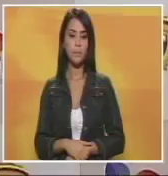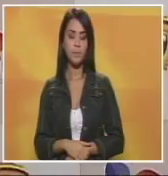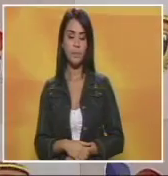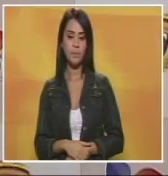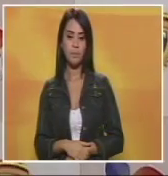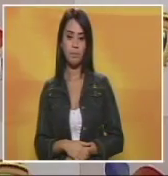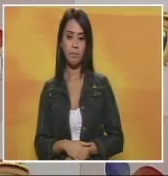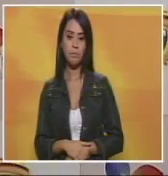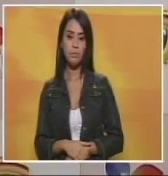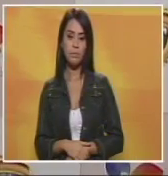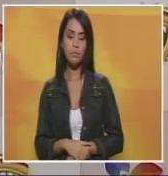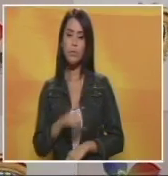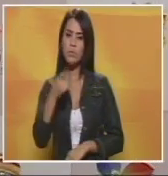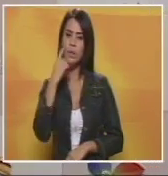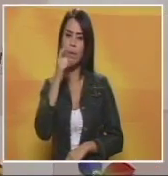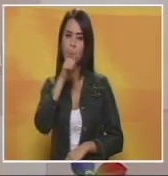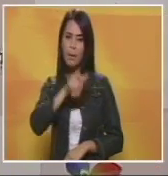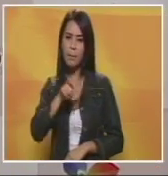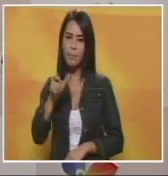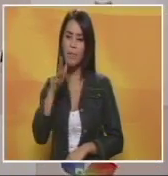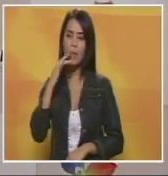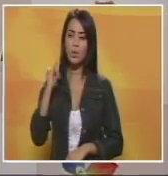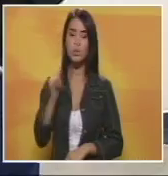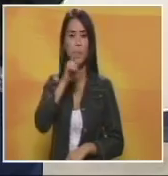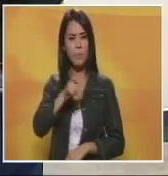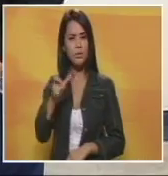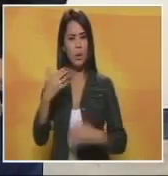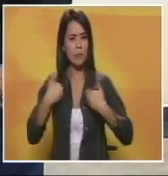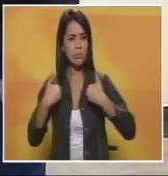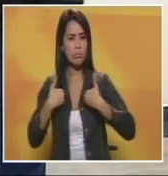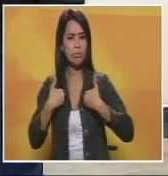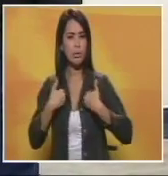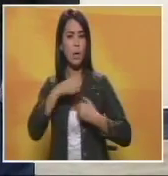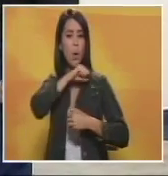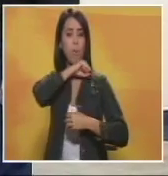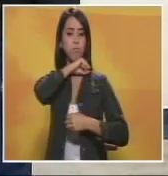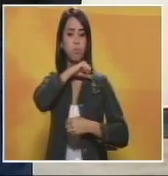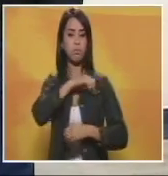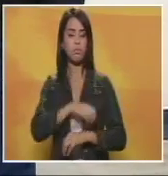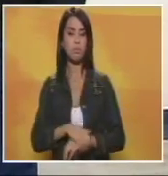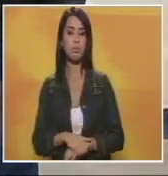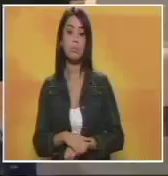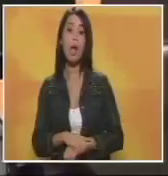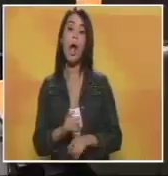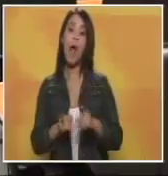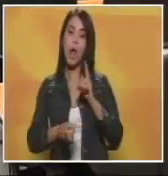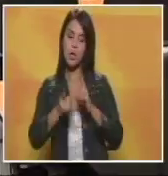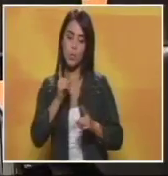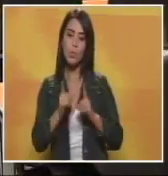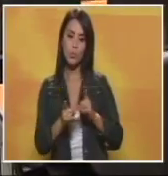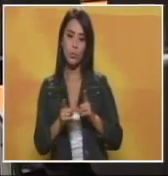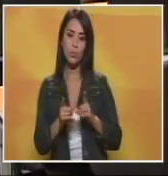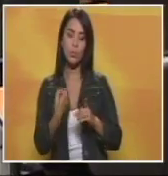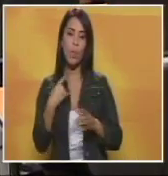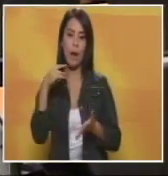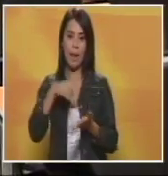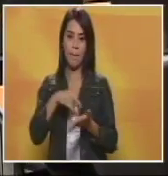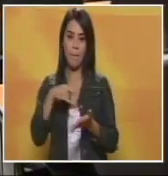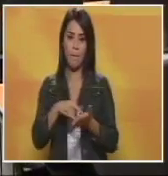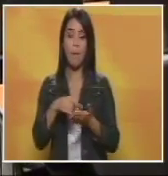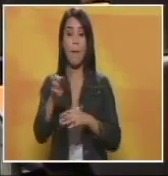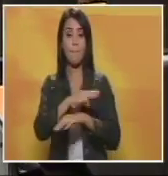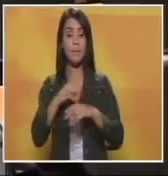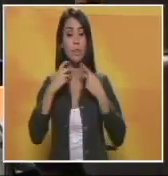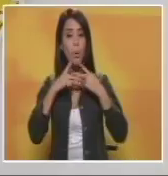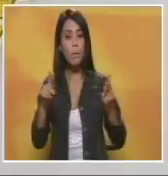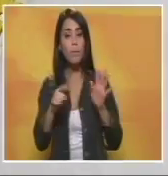salud. ¿Han recibido ustedes denuncias de víctimas fatales en estos casos? Mira, hay unos casos planteados en el estado Carabobo, ya el Ministerio